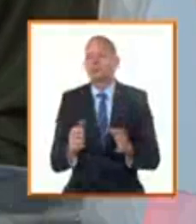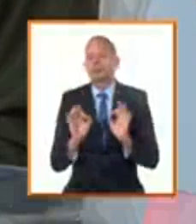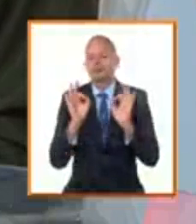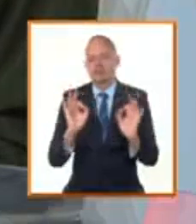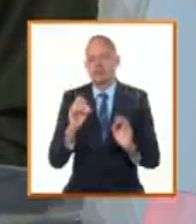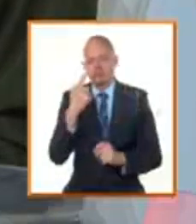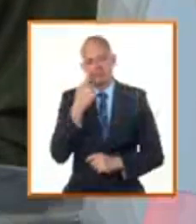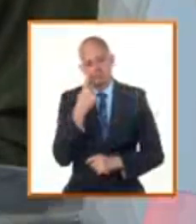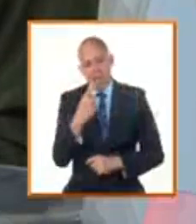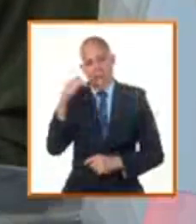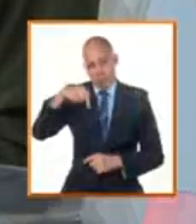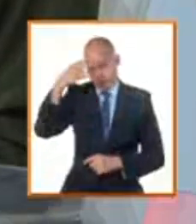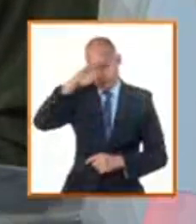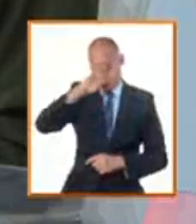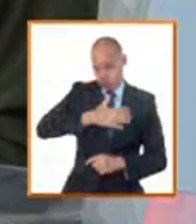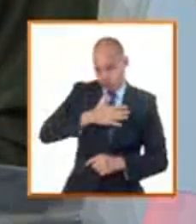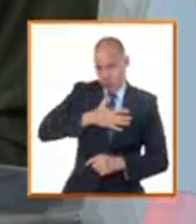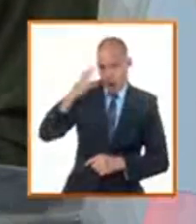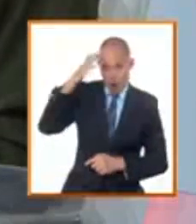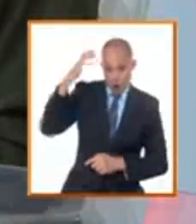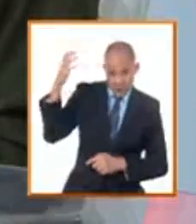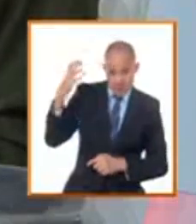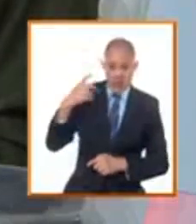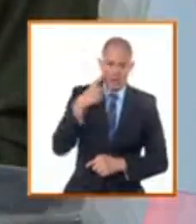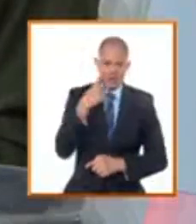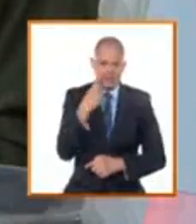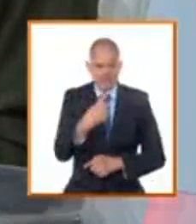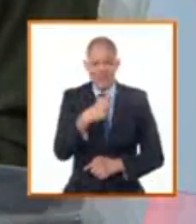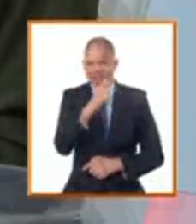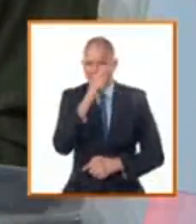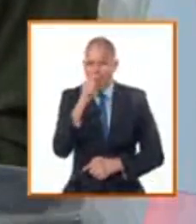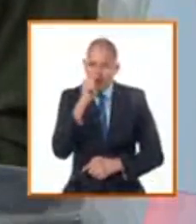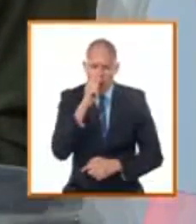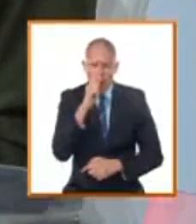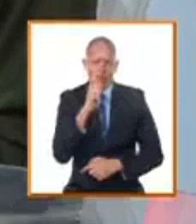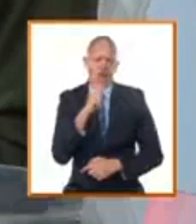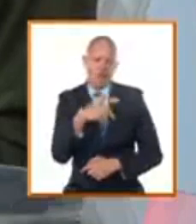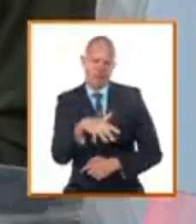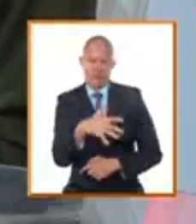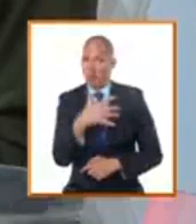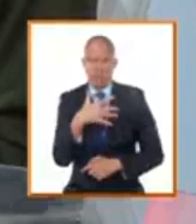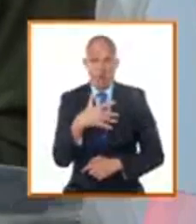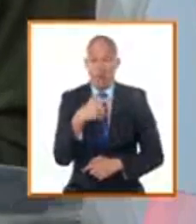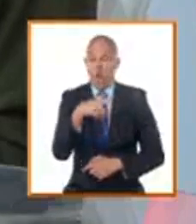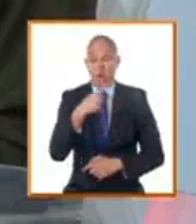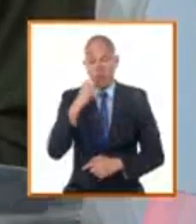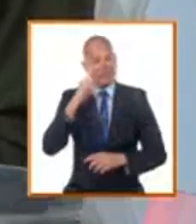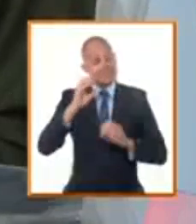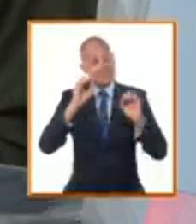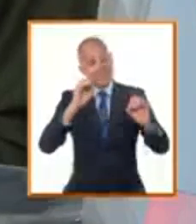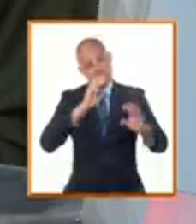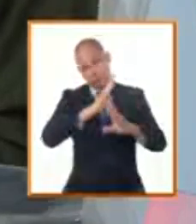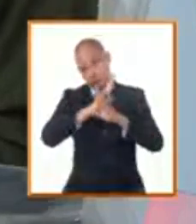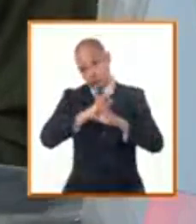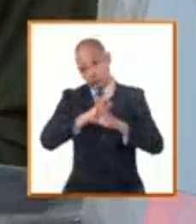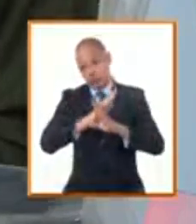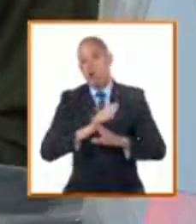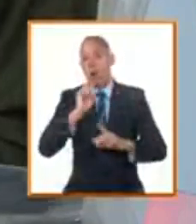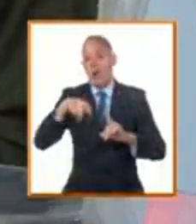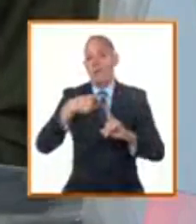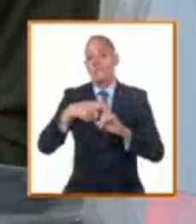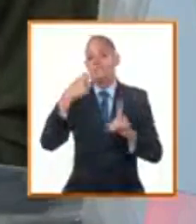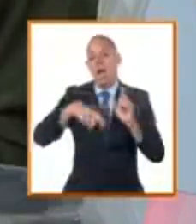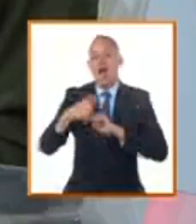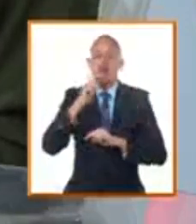cubano de tolerancia cero a las drogas y la necesidad de continuar perfeccionando las acciones de prevención y enfrentamiento